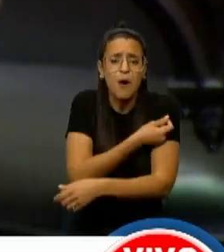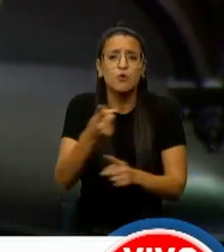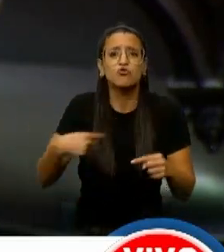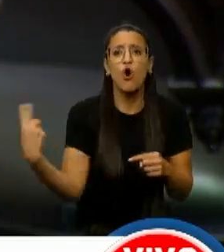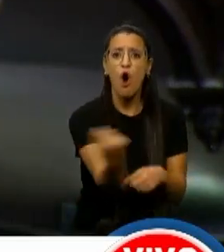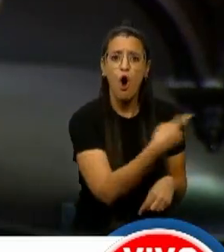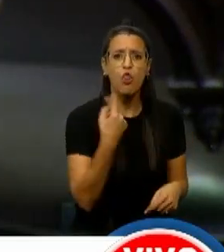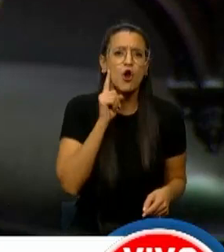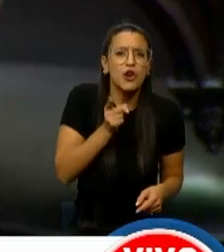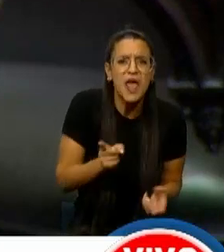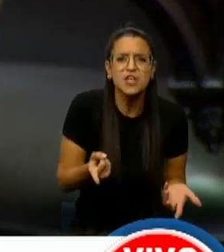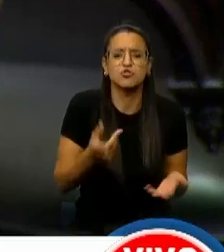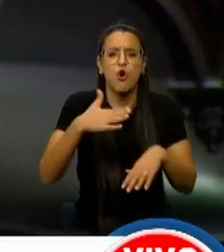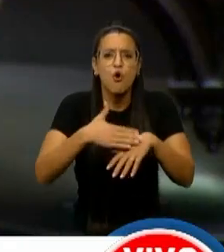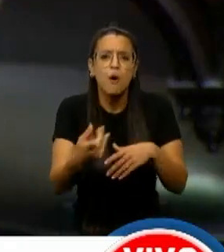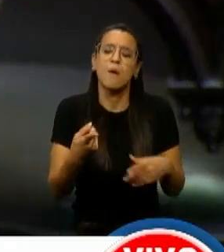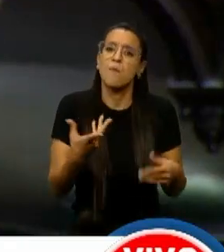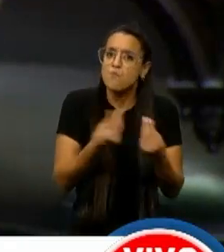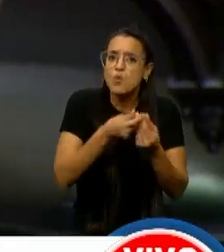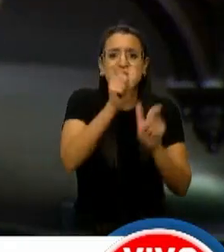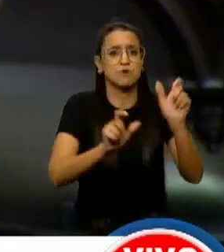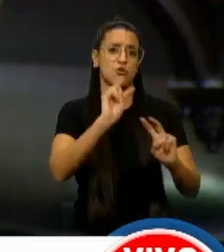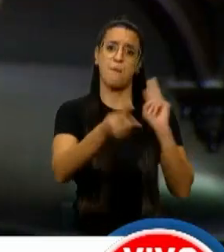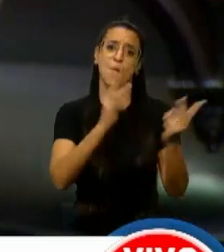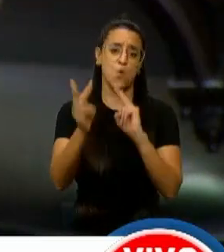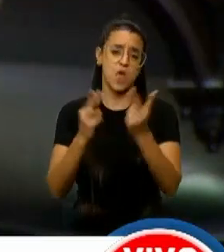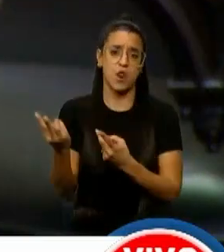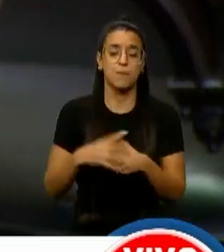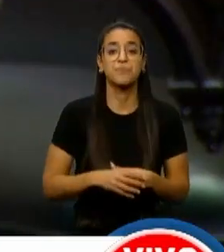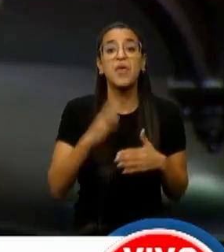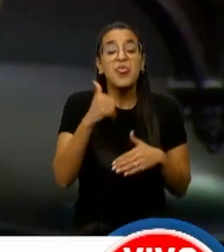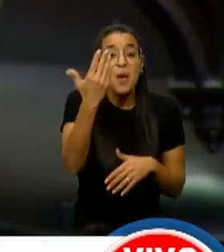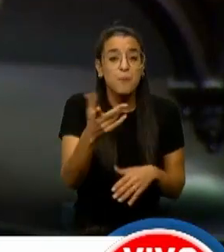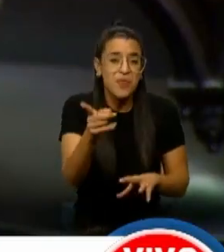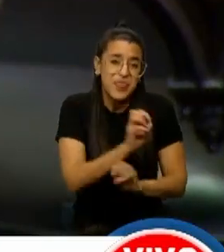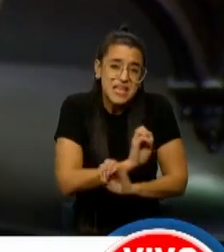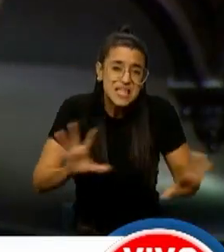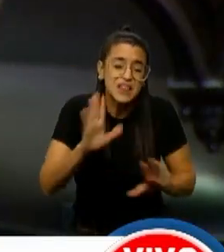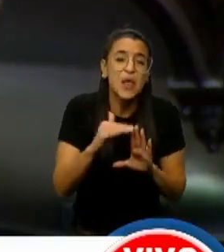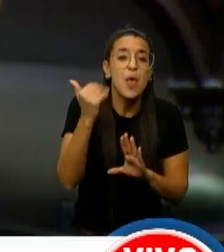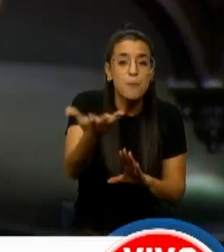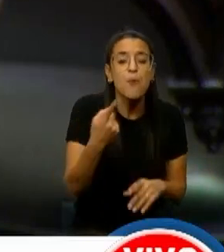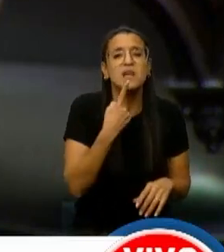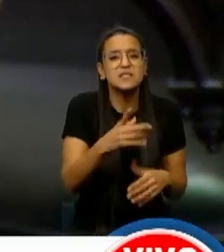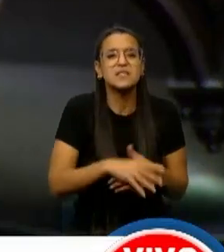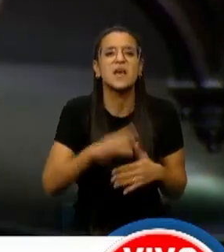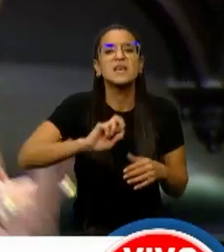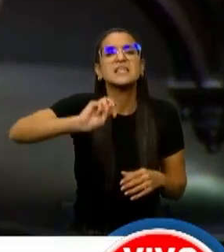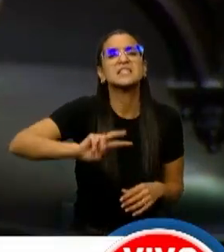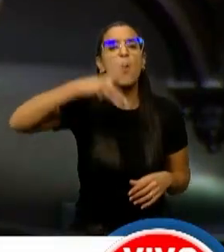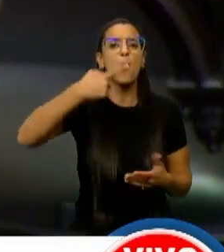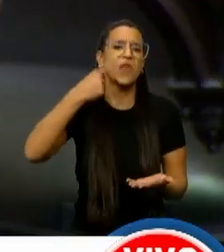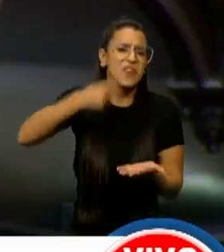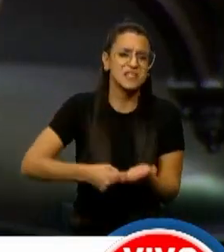a todos en riesgo, un riesgo que a muchos les costó la vida. Y luego de ese desastre que provocaron, tomaron la